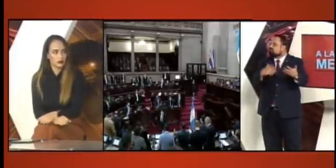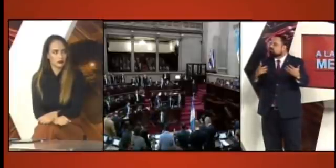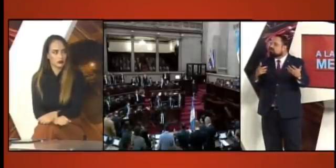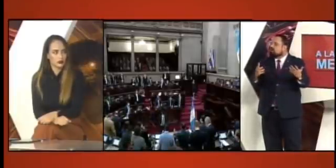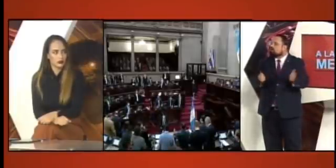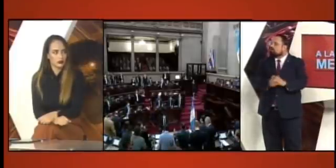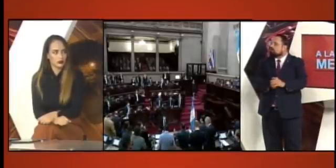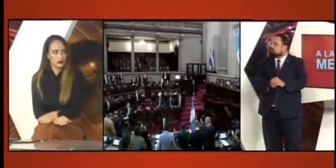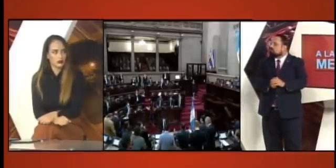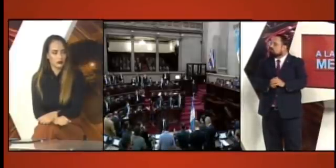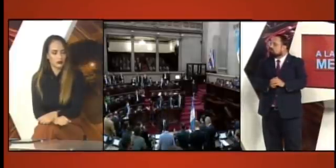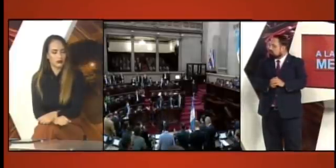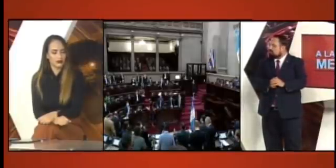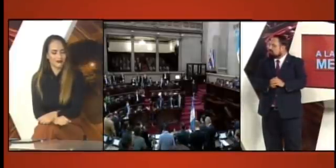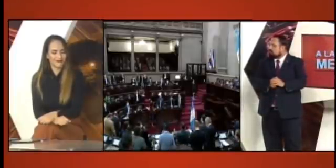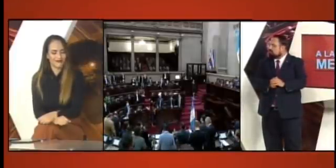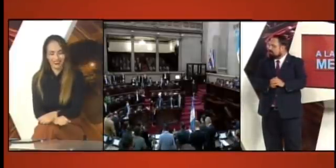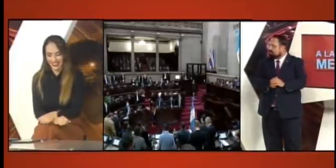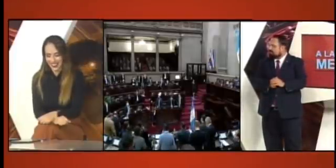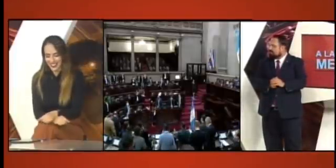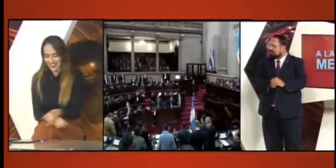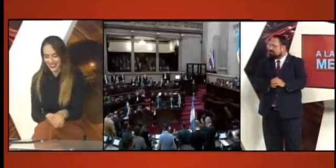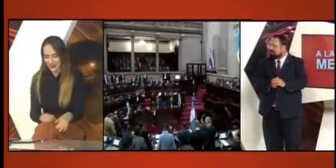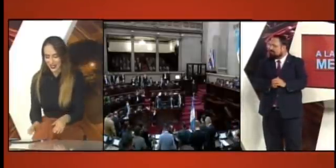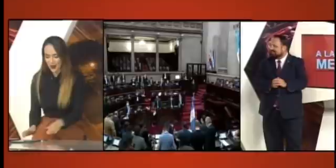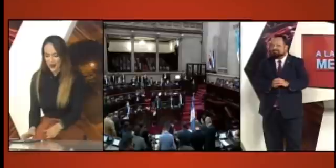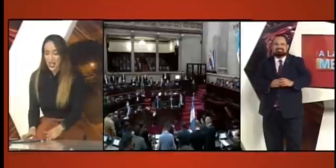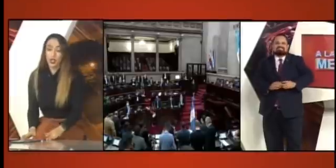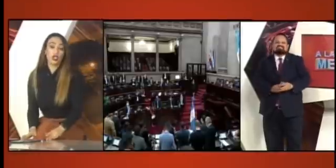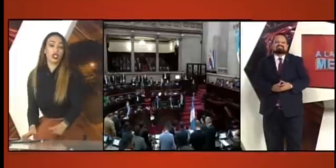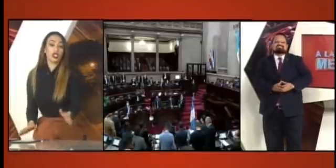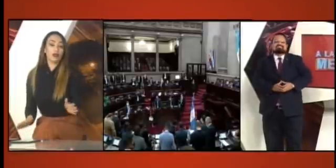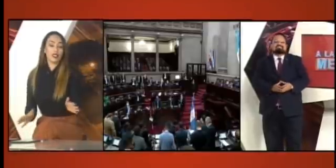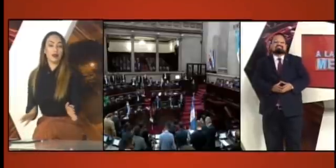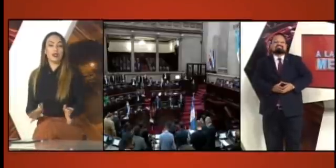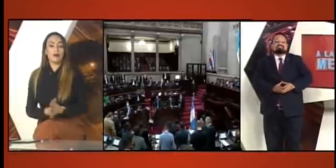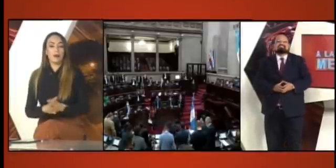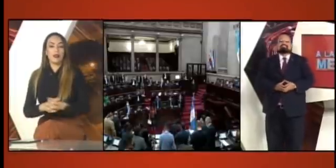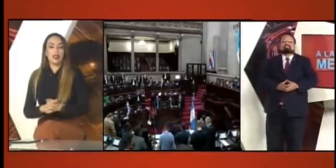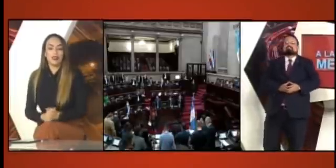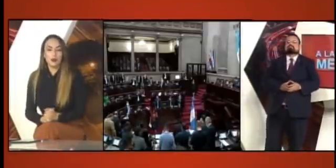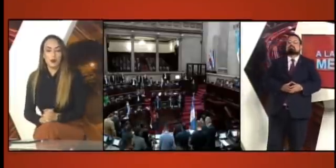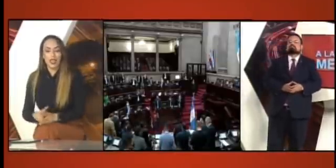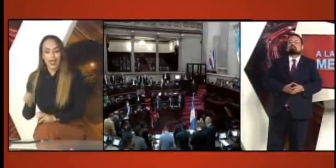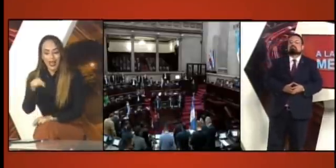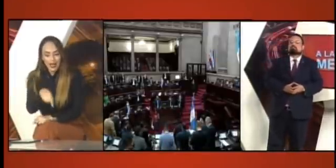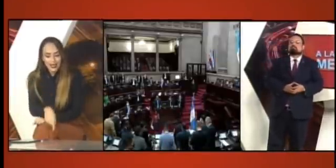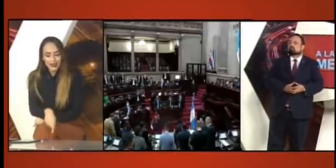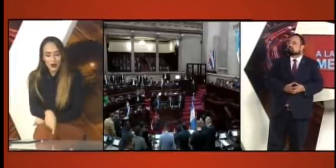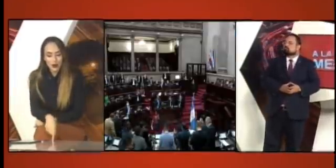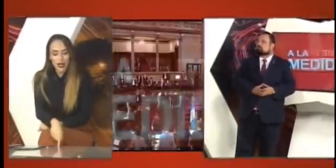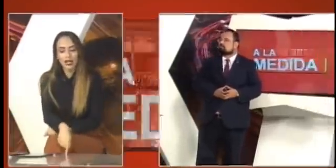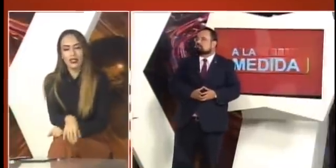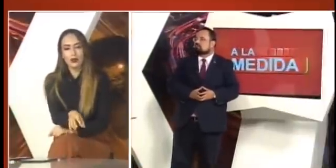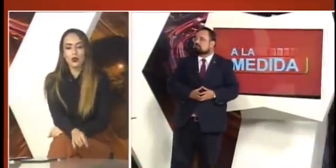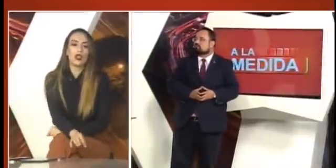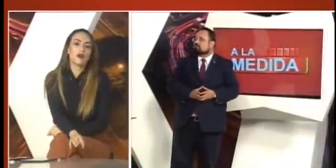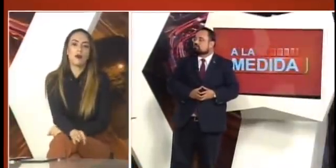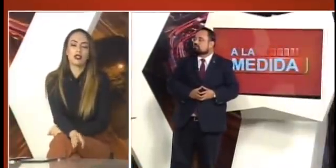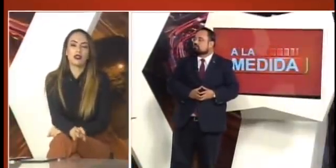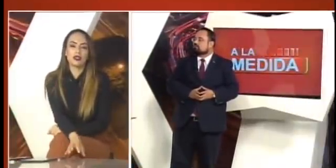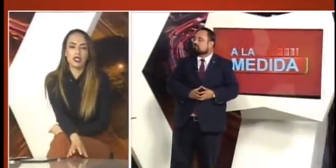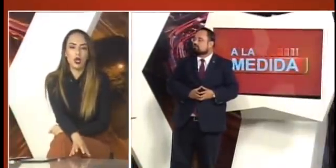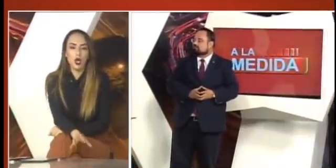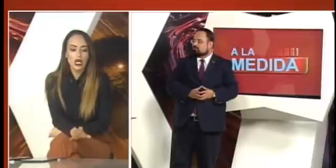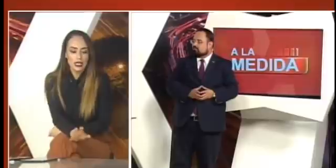el orden del desorden que está pasando en el congreso de la gente américa nosotros nos mantenemos siempre pendientes porque a esta hora tenemos un